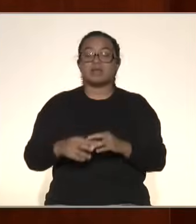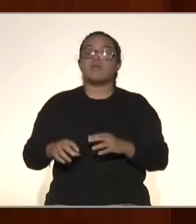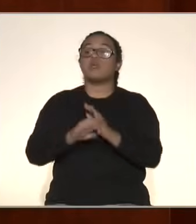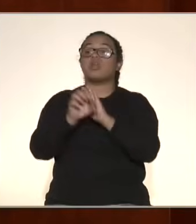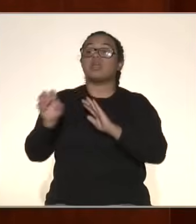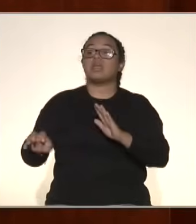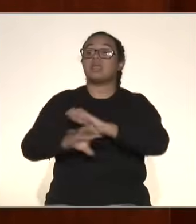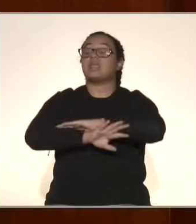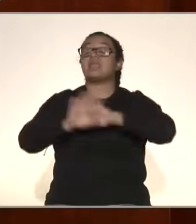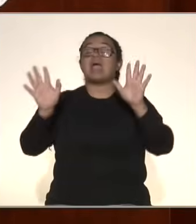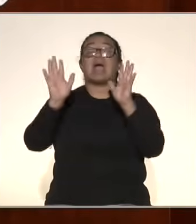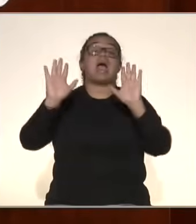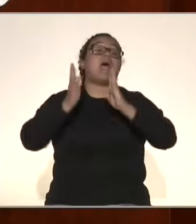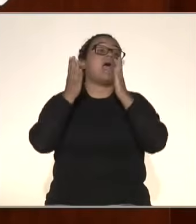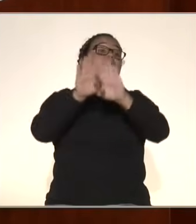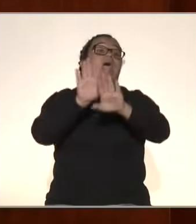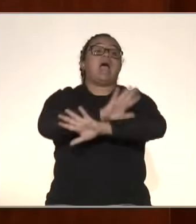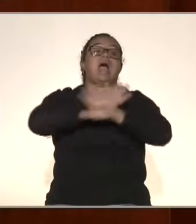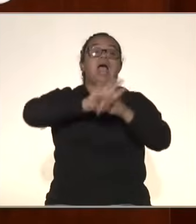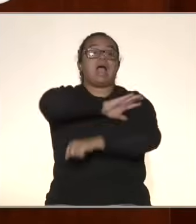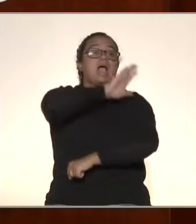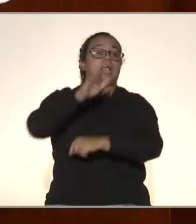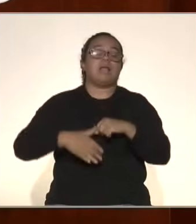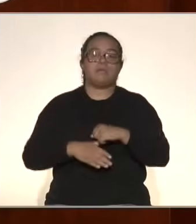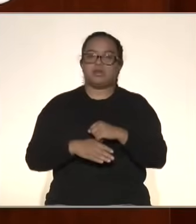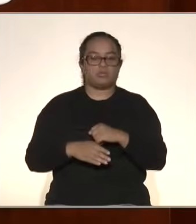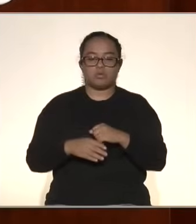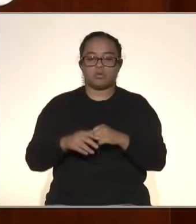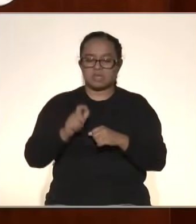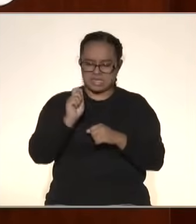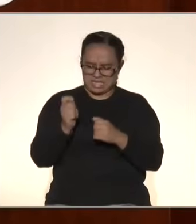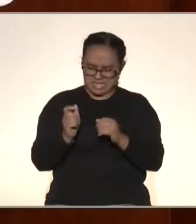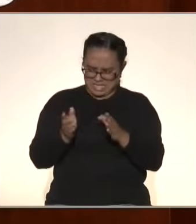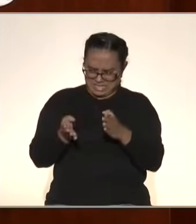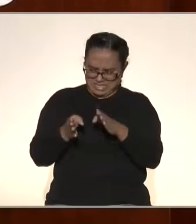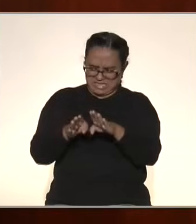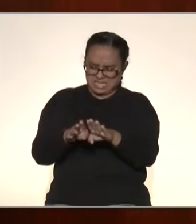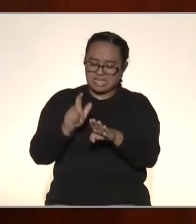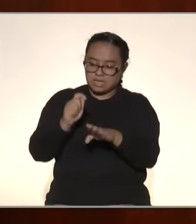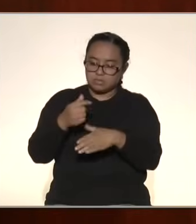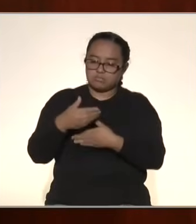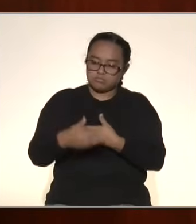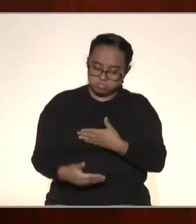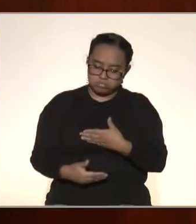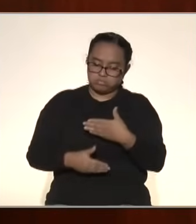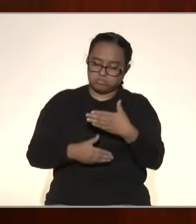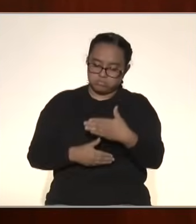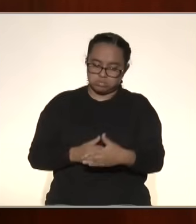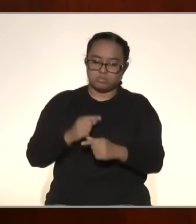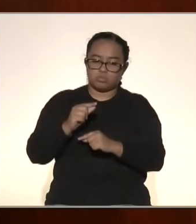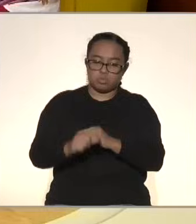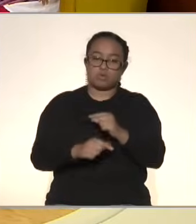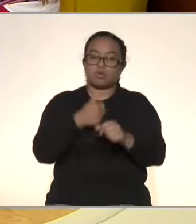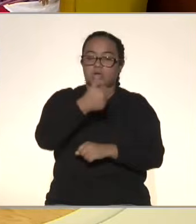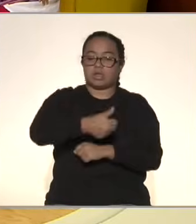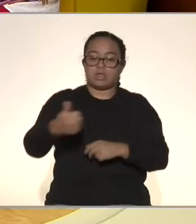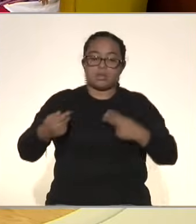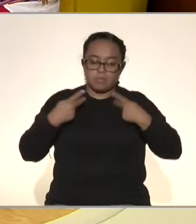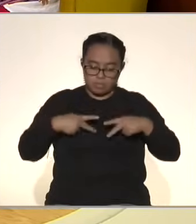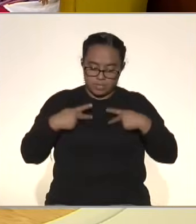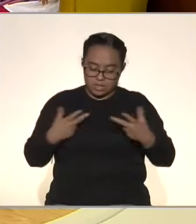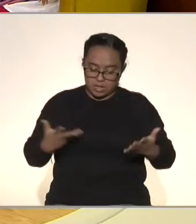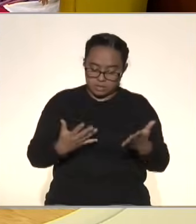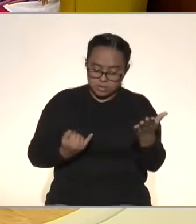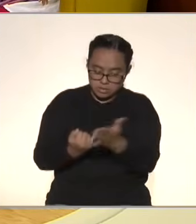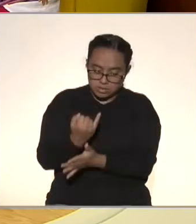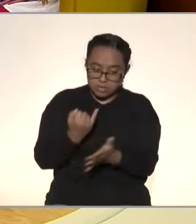acabó, cierra el telón y todo. No. El cierre son pasos que uno puede ir dando, decisiones que uno puede